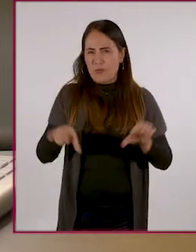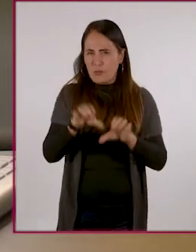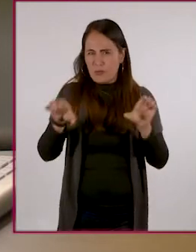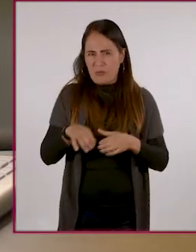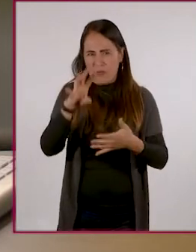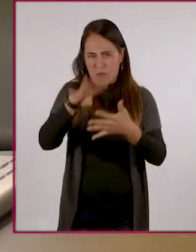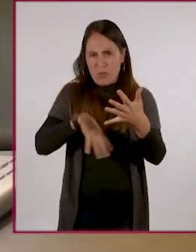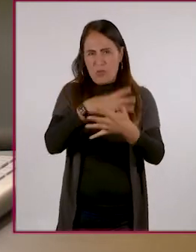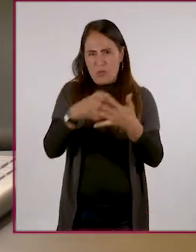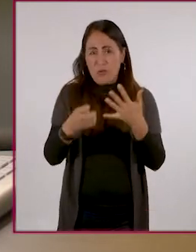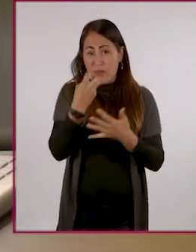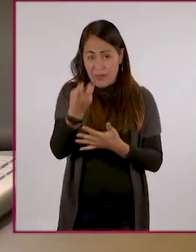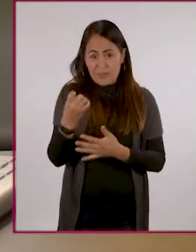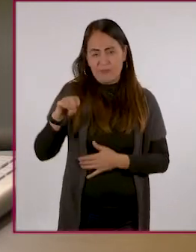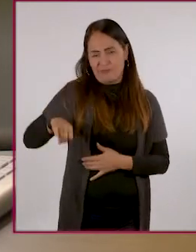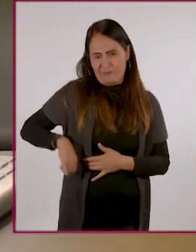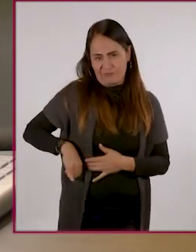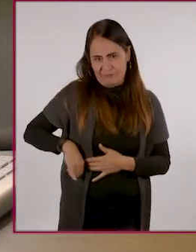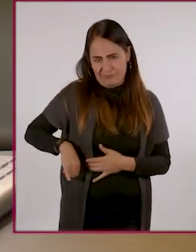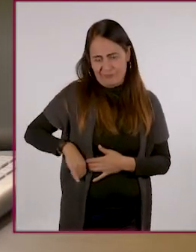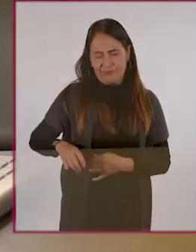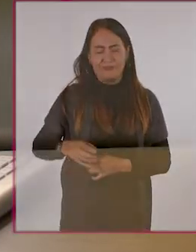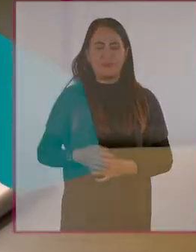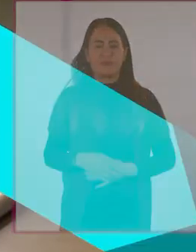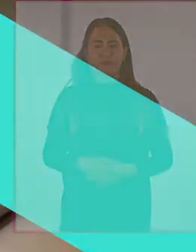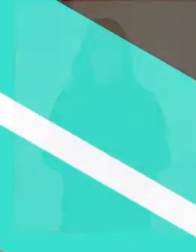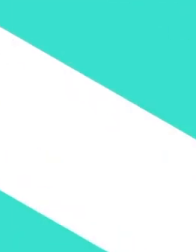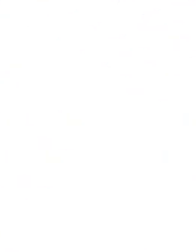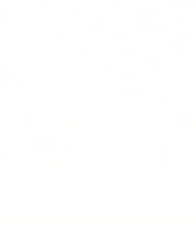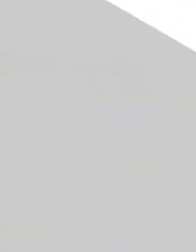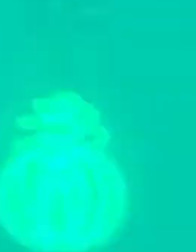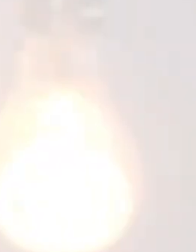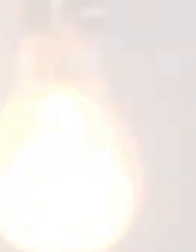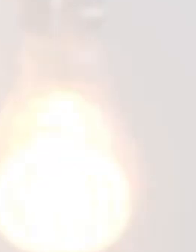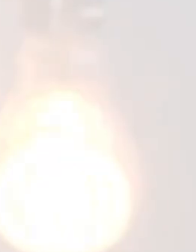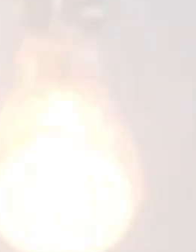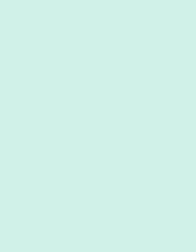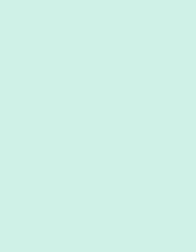utilizar hojas de cálculo. Esto seguramente les va a interesar.